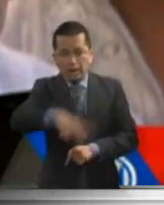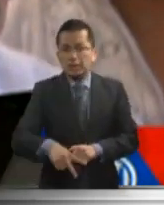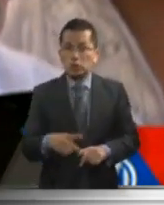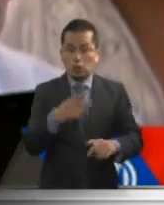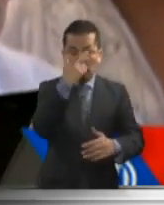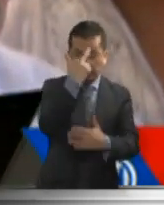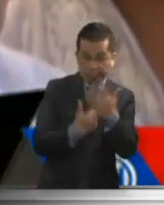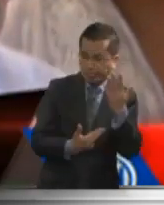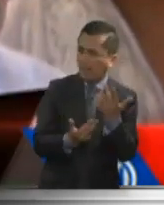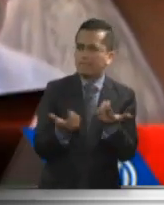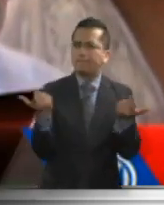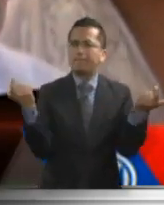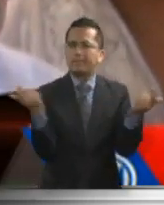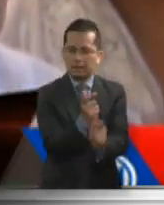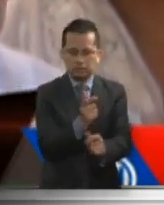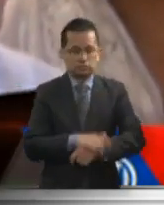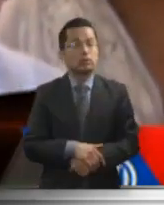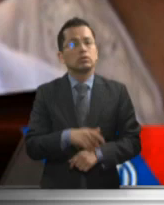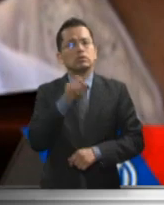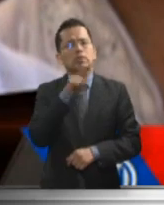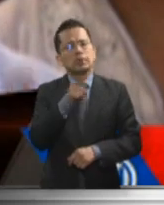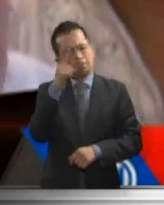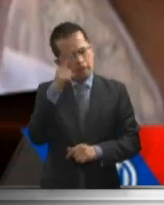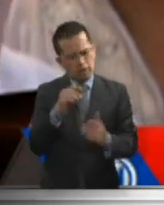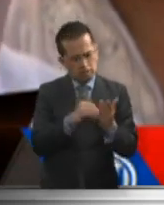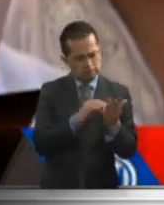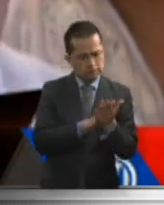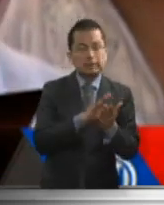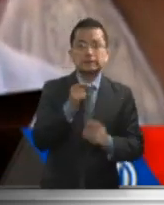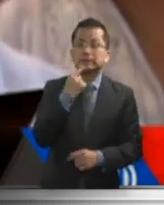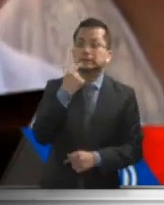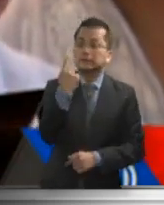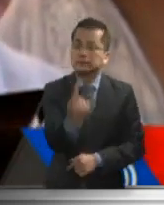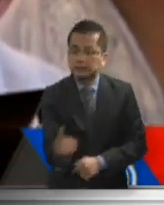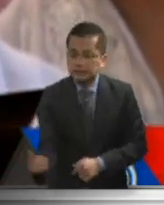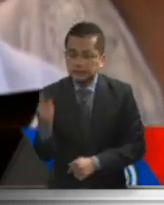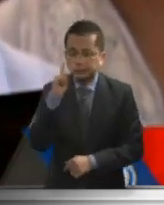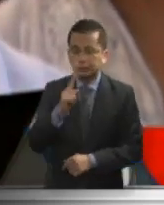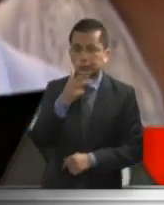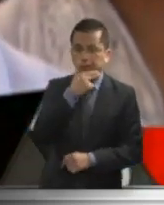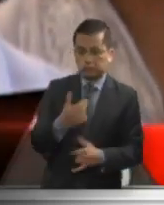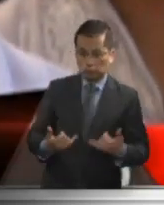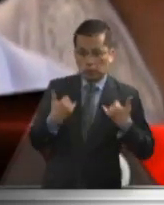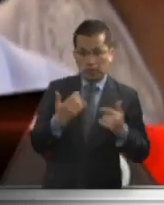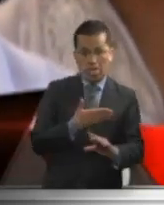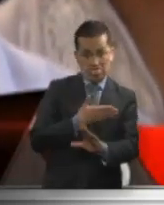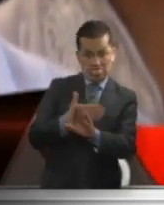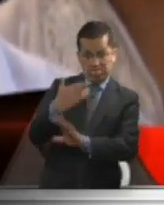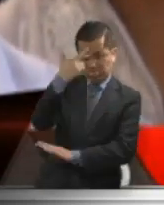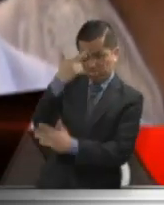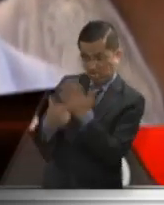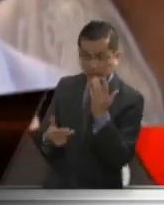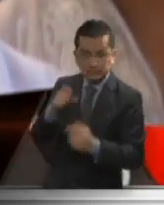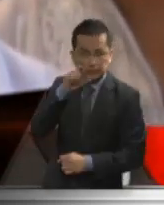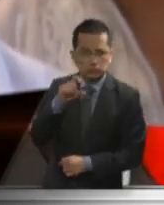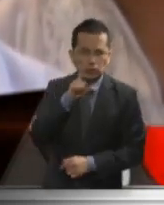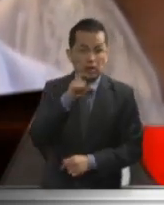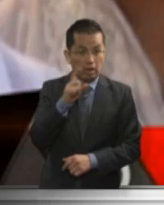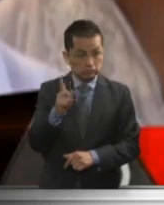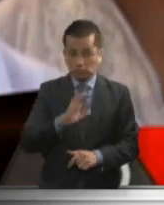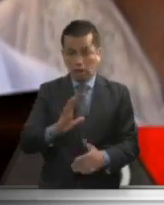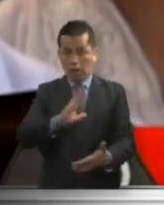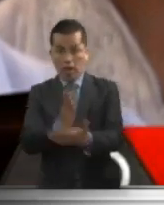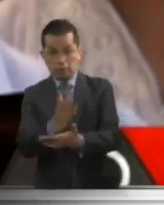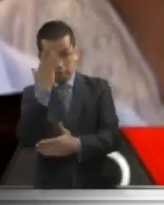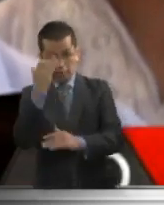una iniciativa que establezca que los delitos sexuales contra niñas, niños y adolescentes jamás prescriban, así